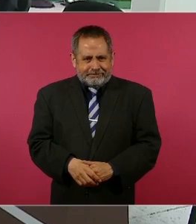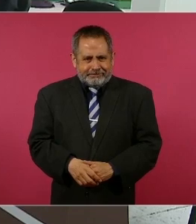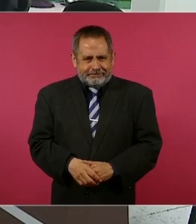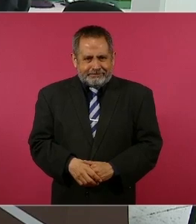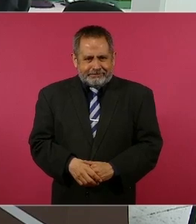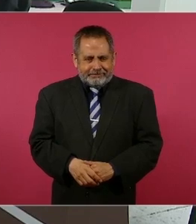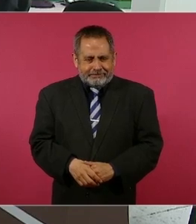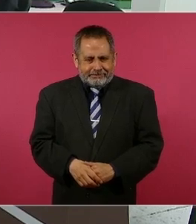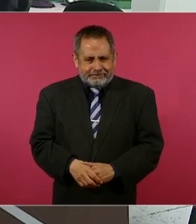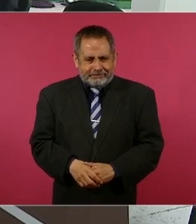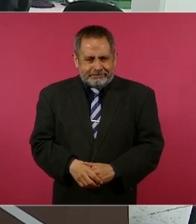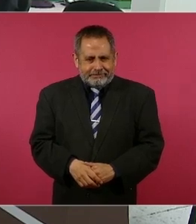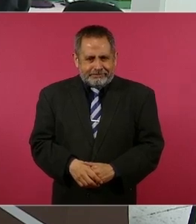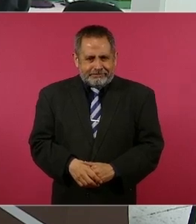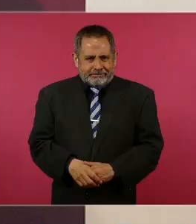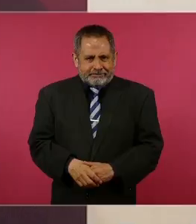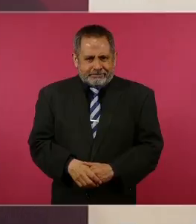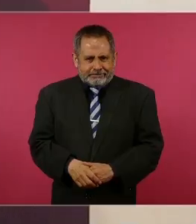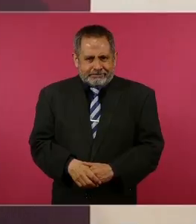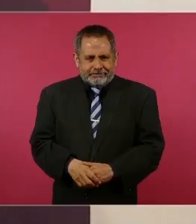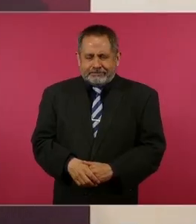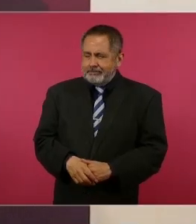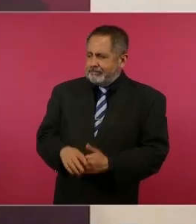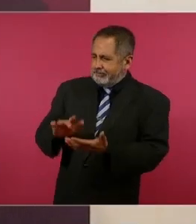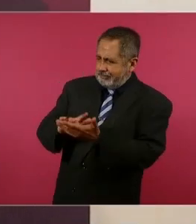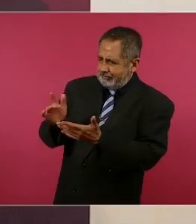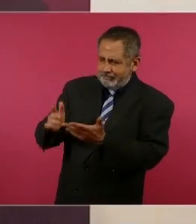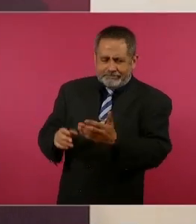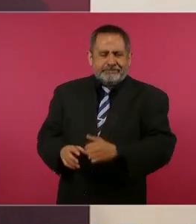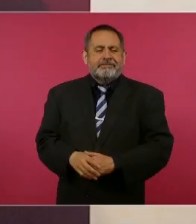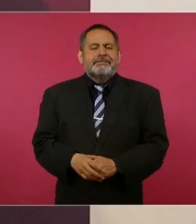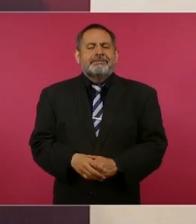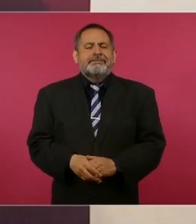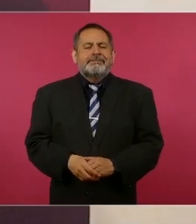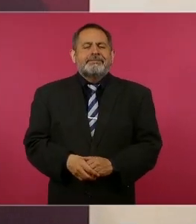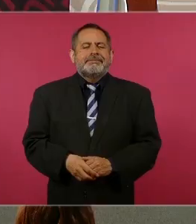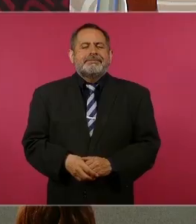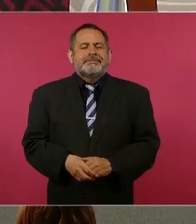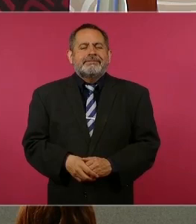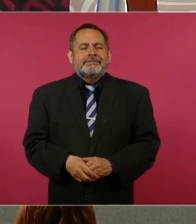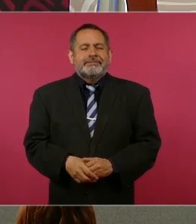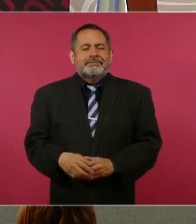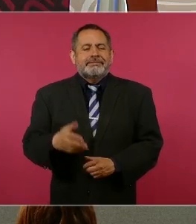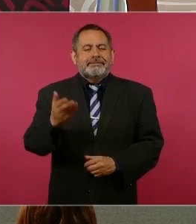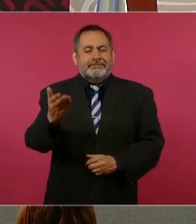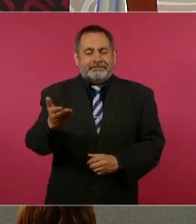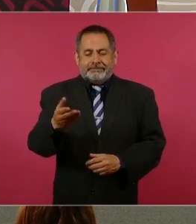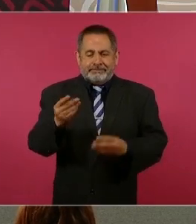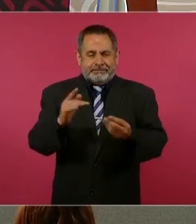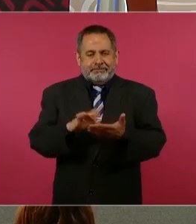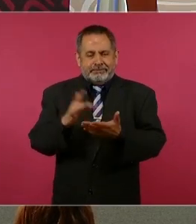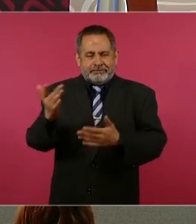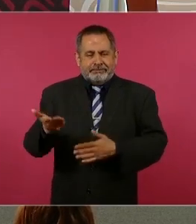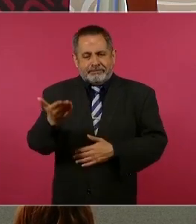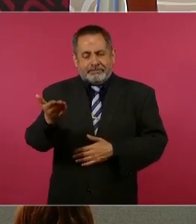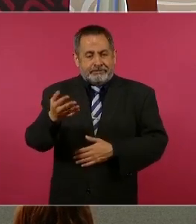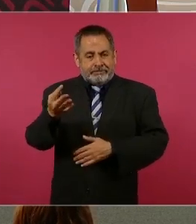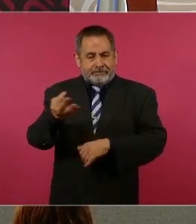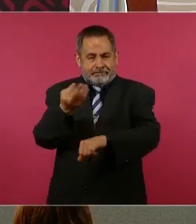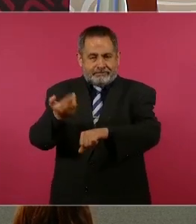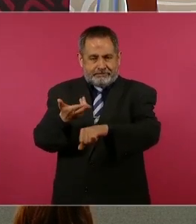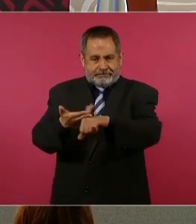Muchas gracias, maestra Delfina. Y a nuestro presidente, el señor Román. Gracias. Muchas gracias y saludos a la tesorera,